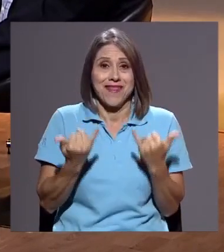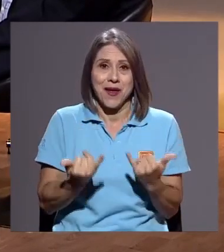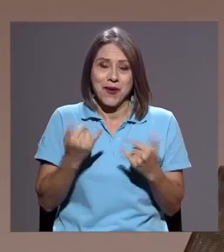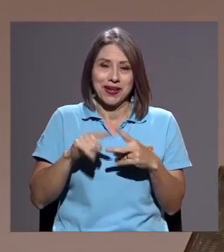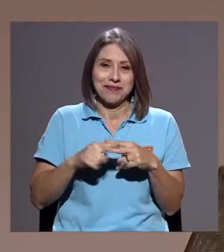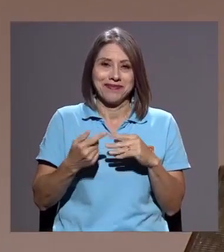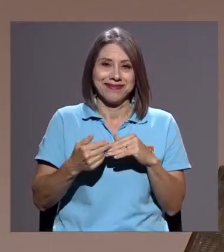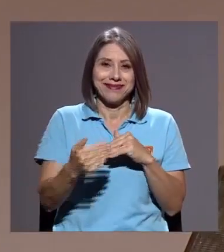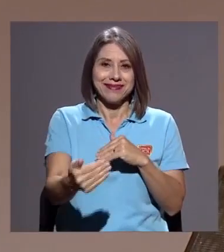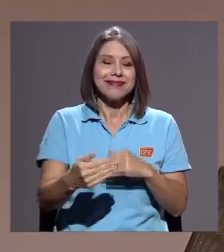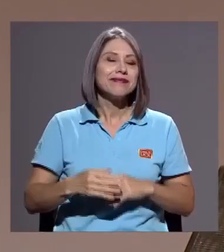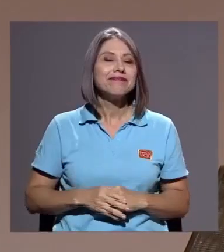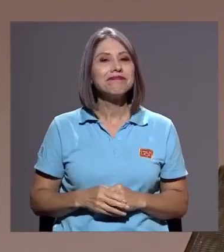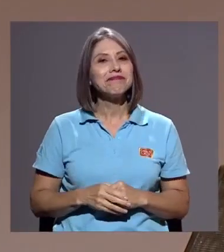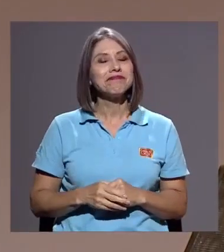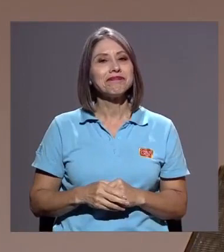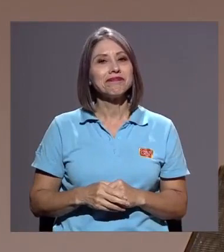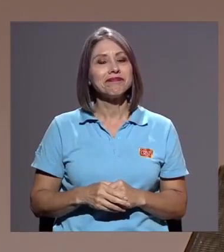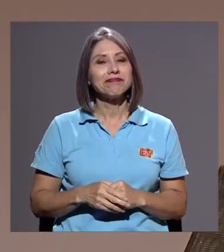programa.